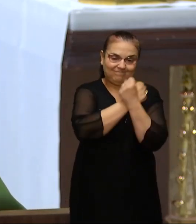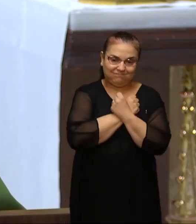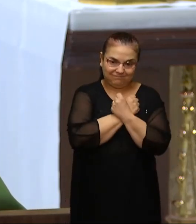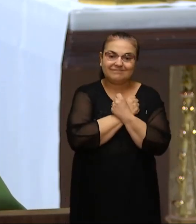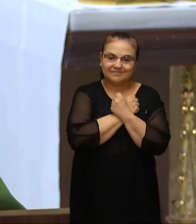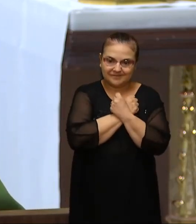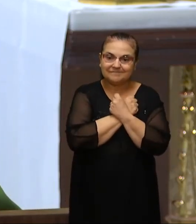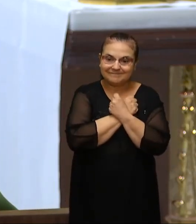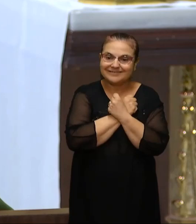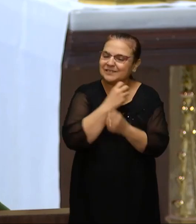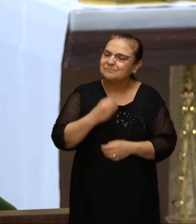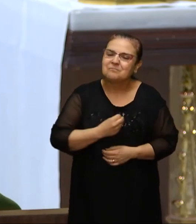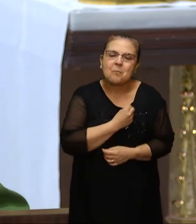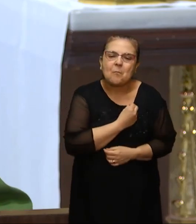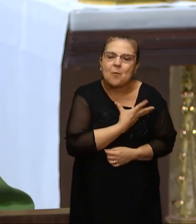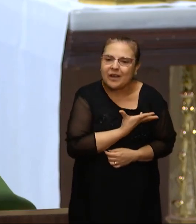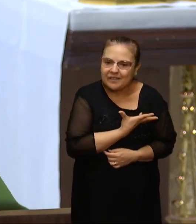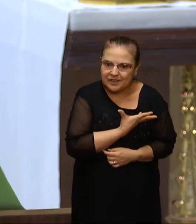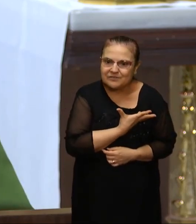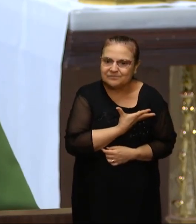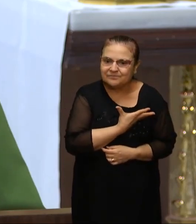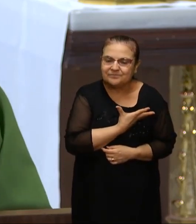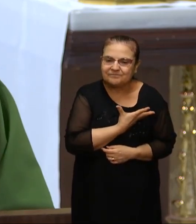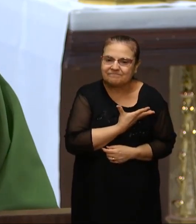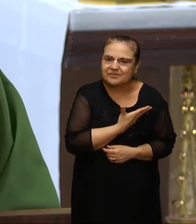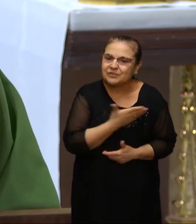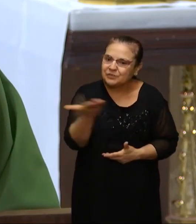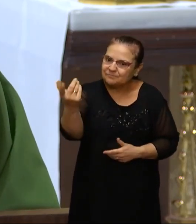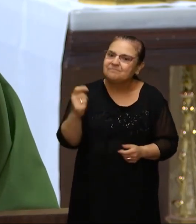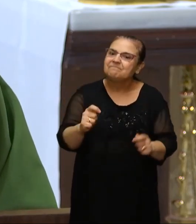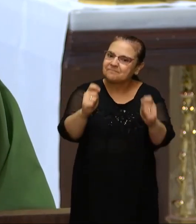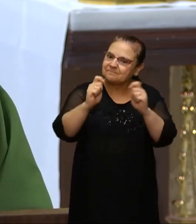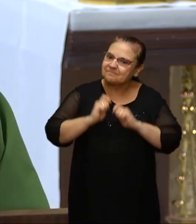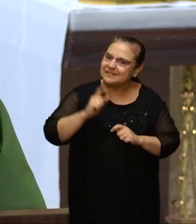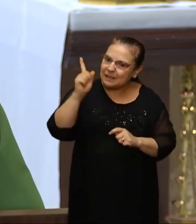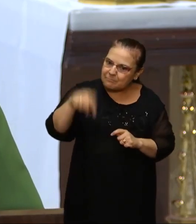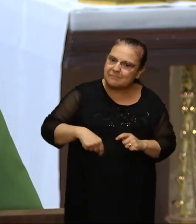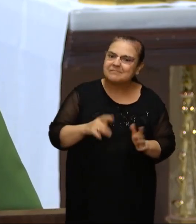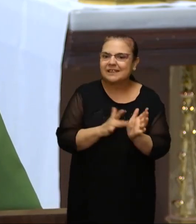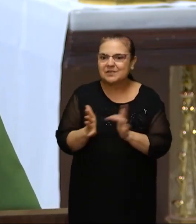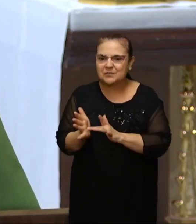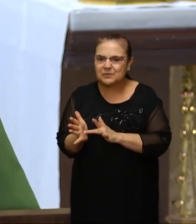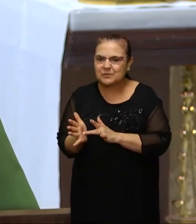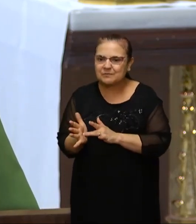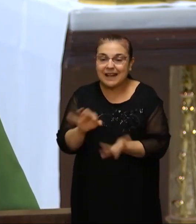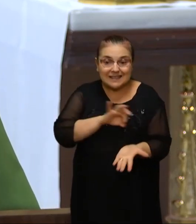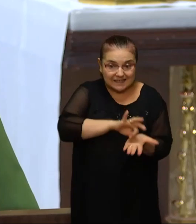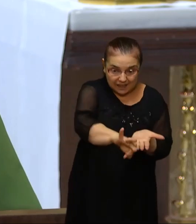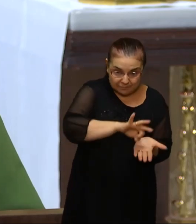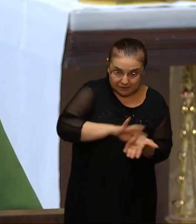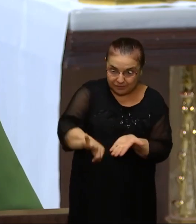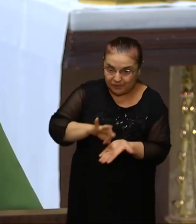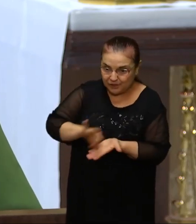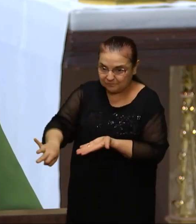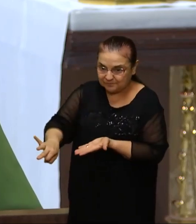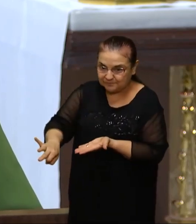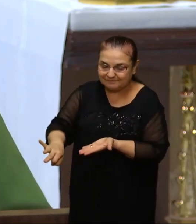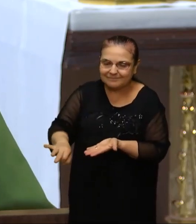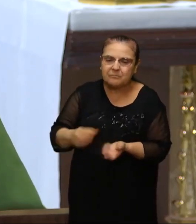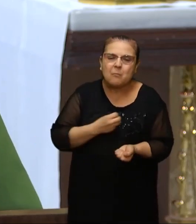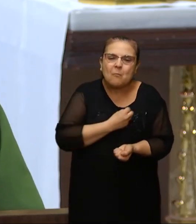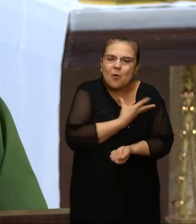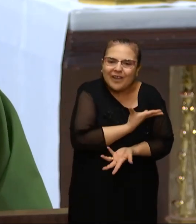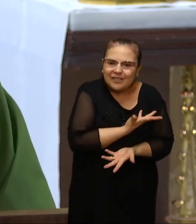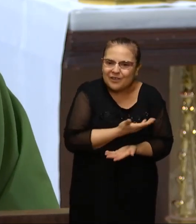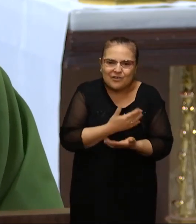es una vocación como nos transmite también Jesús al servicio una vocación al amor